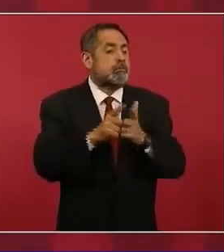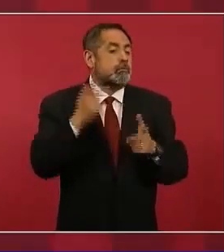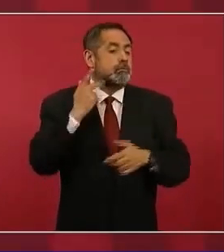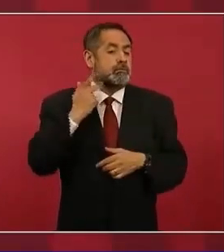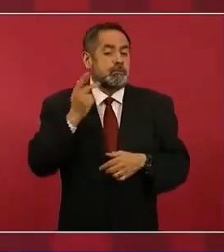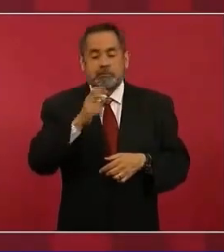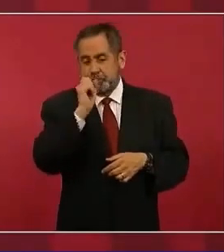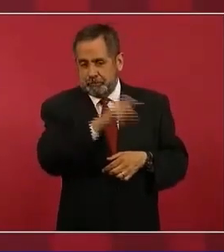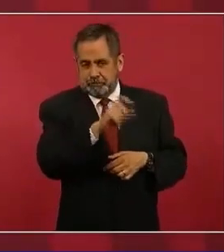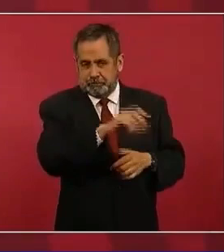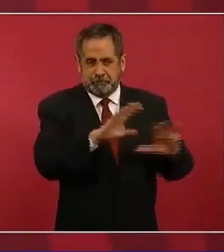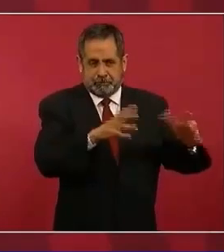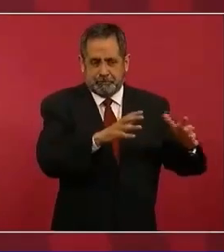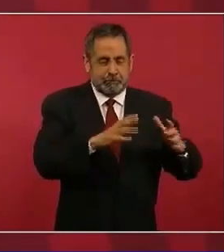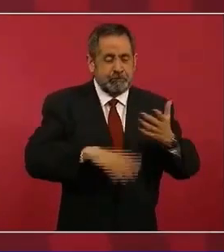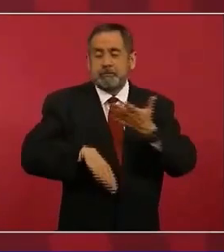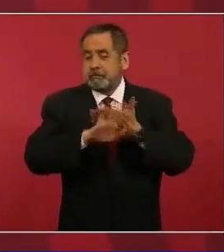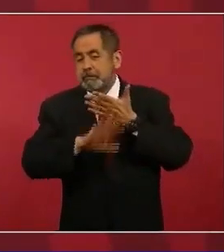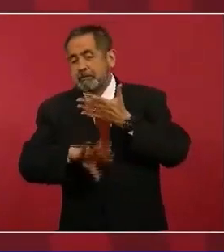conservadores, y